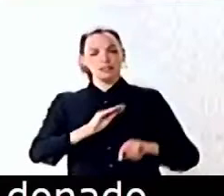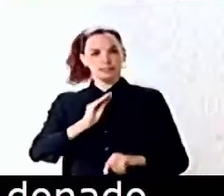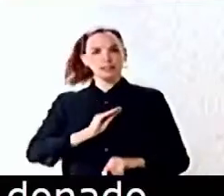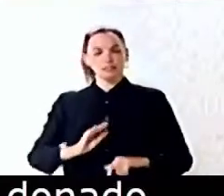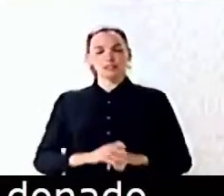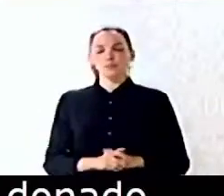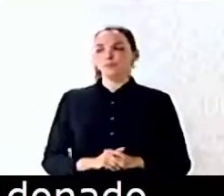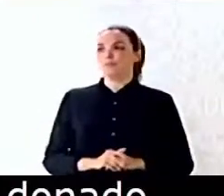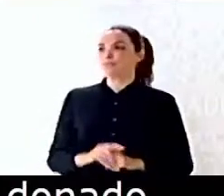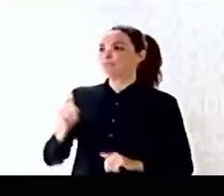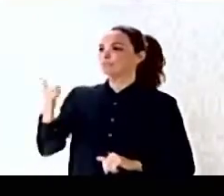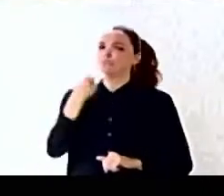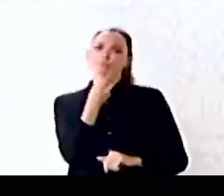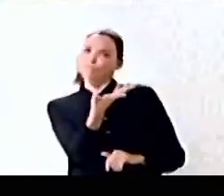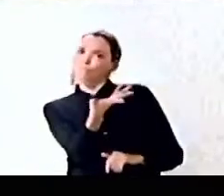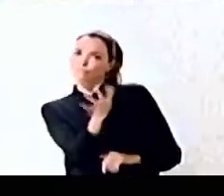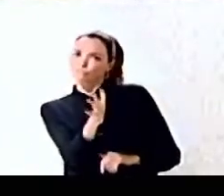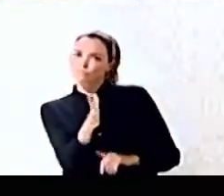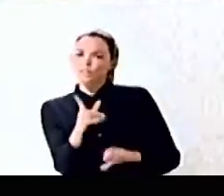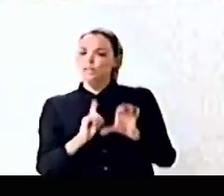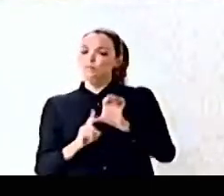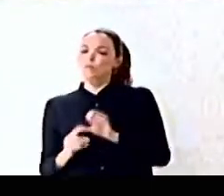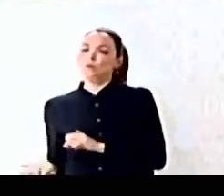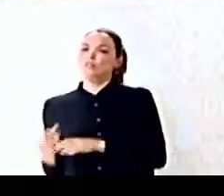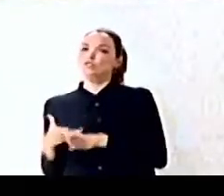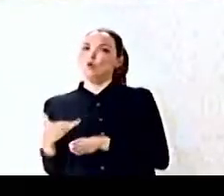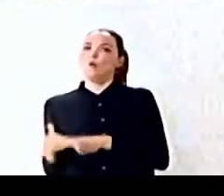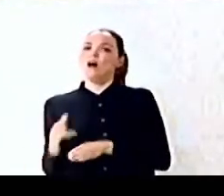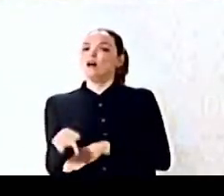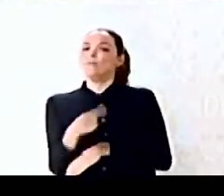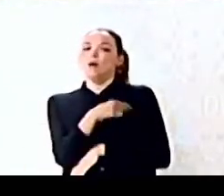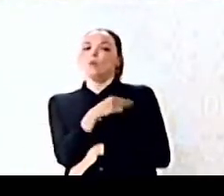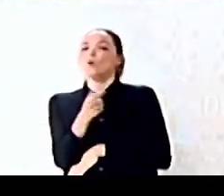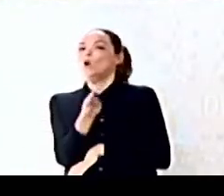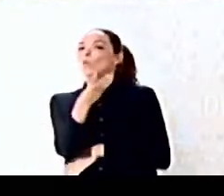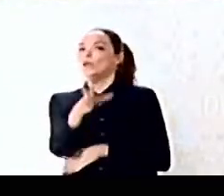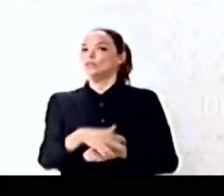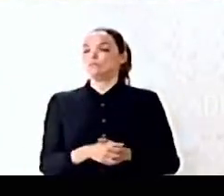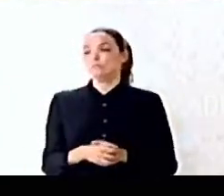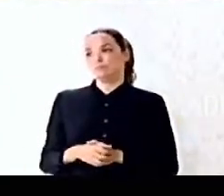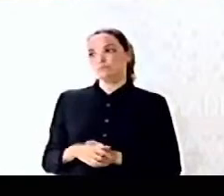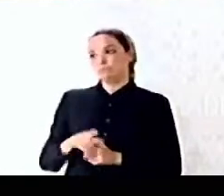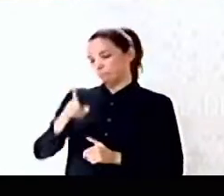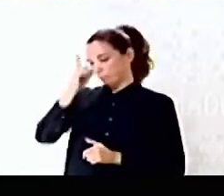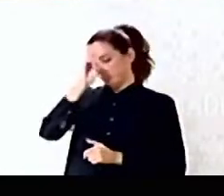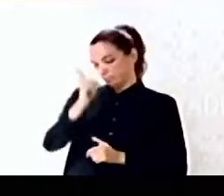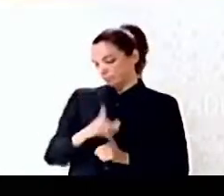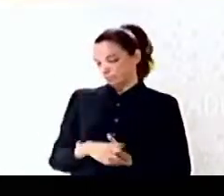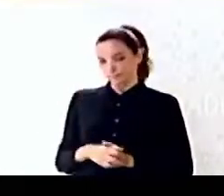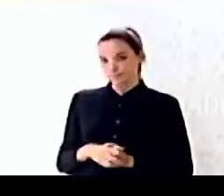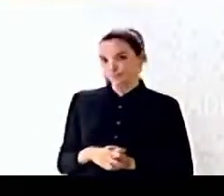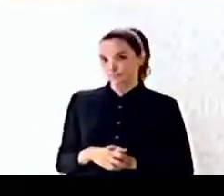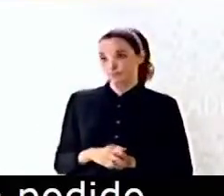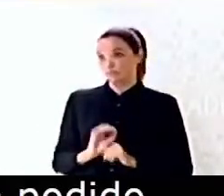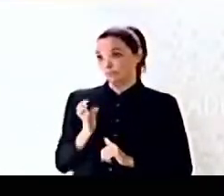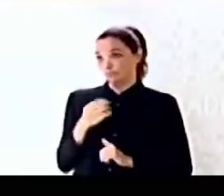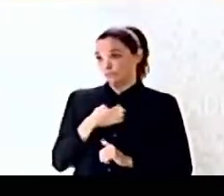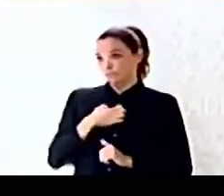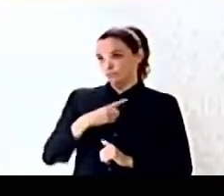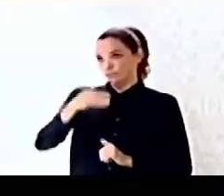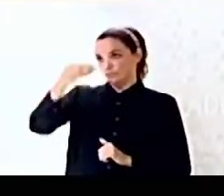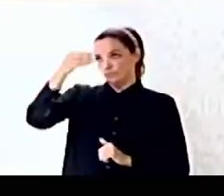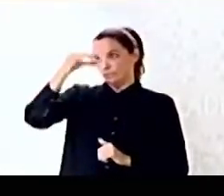¿Más o menos se sabe la cantidad que ha podido sobrar aquí en Extremadura, por decirlo de alguna manera? No me la sé de memoria. Vale, no puedo decirle porque no me la sé de